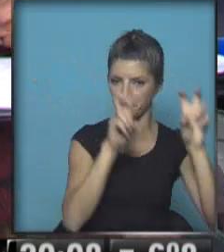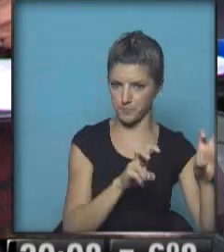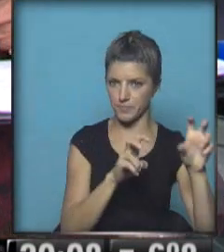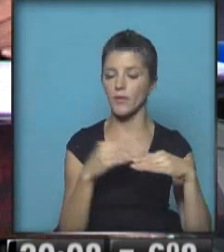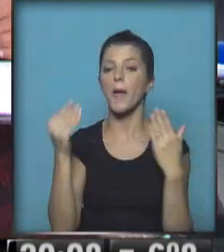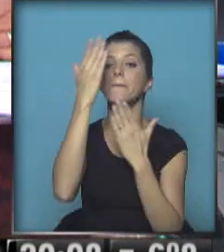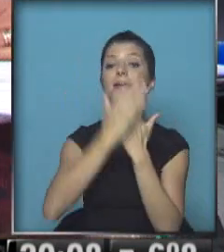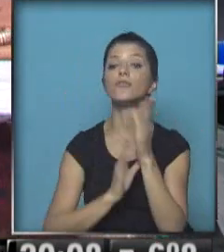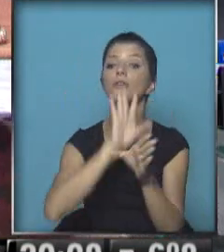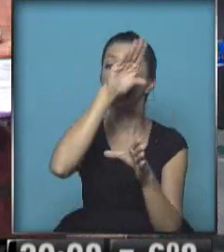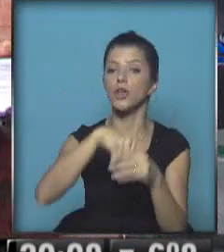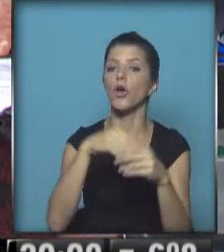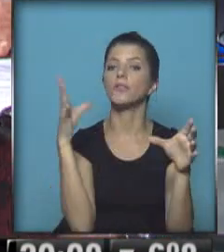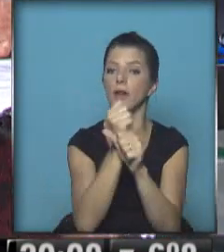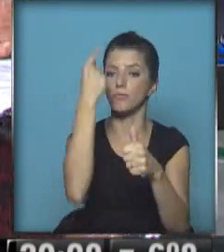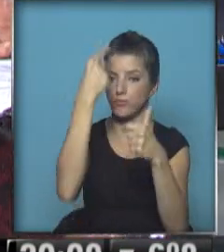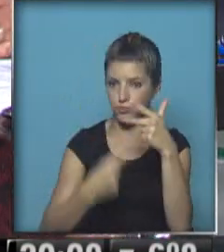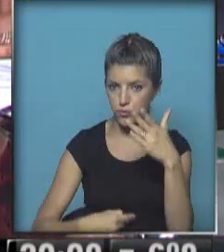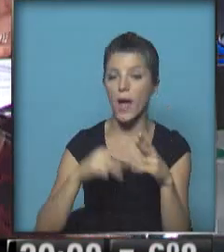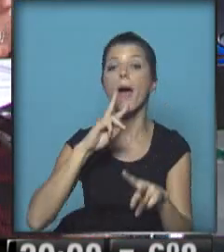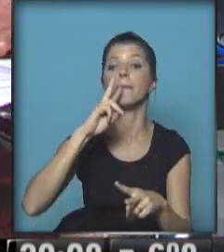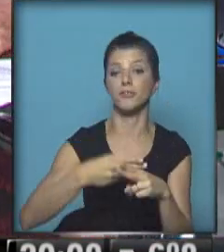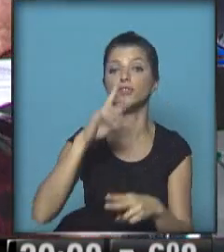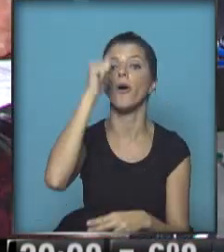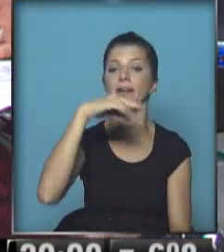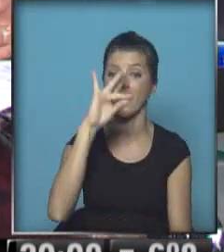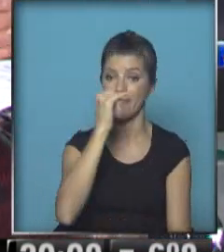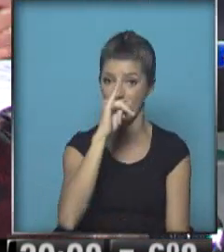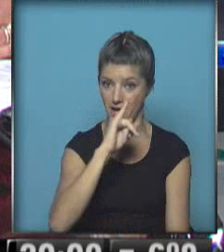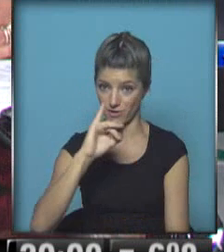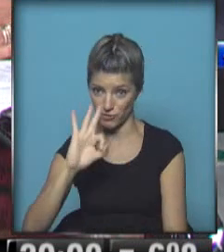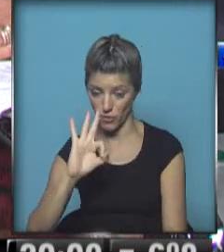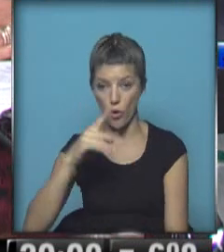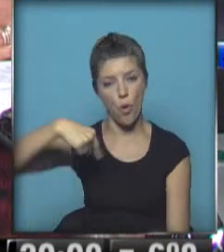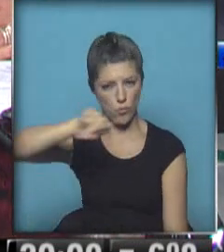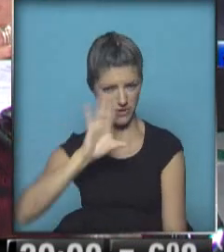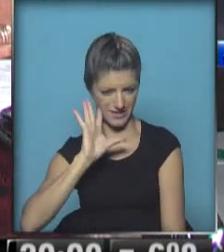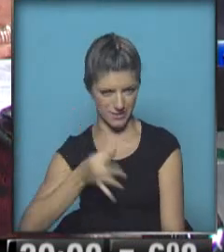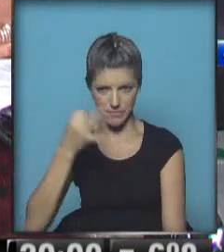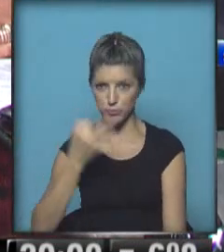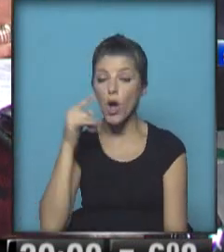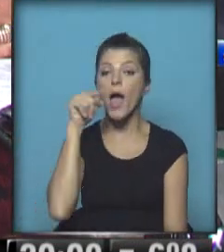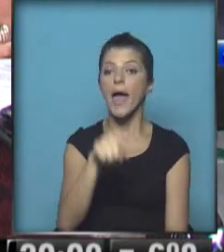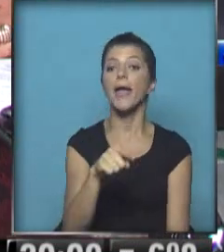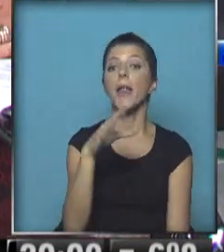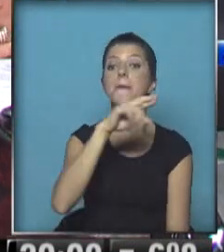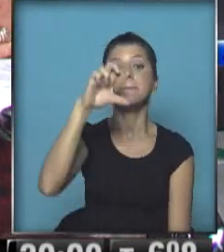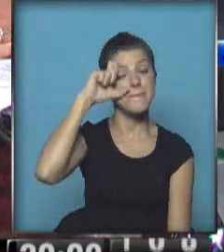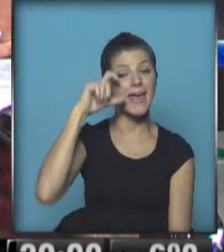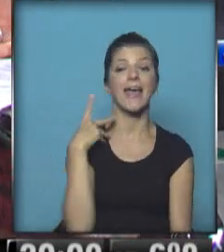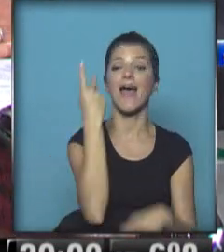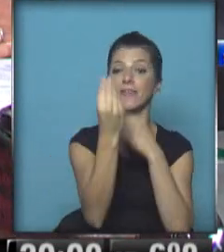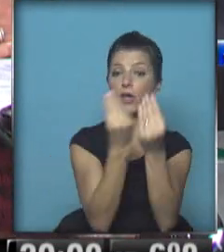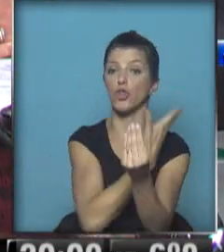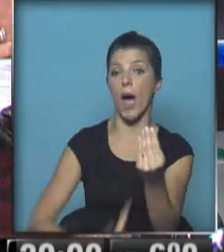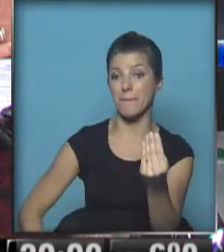el ministro del interior y Transporte estamos hablando de Florencio randas como ustedes ya sabrán por estas horas se bajó de la precandidatura a la presidencia de